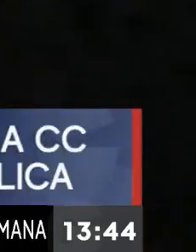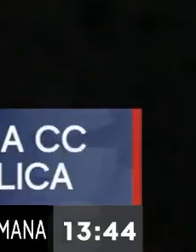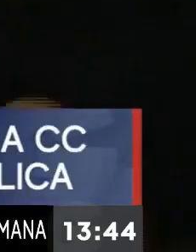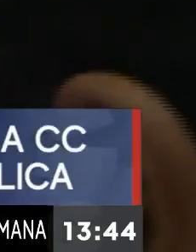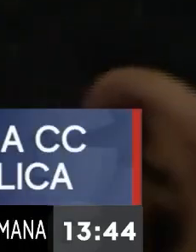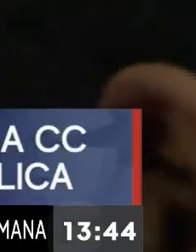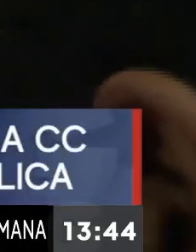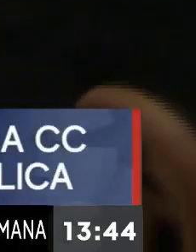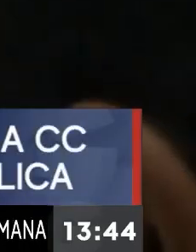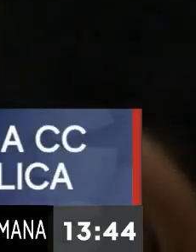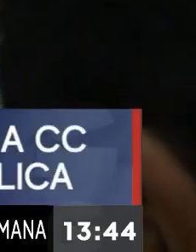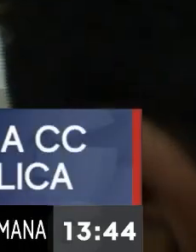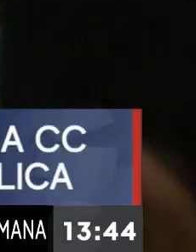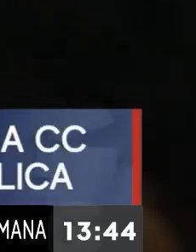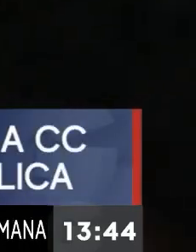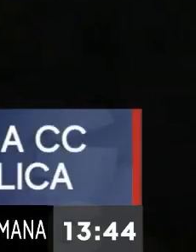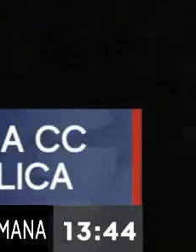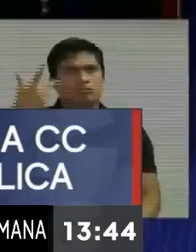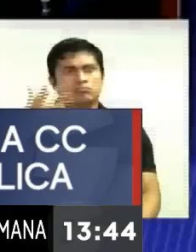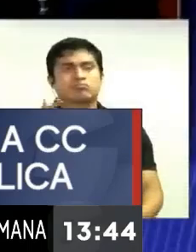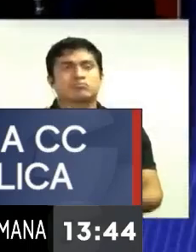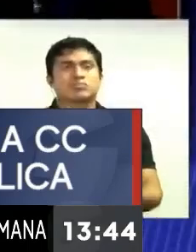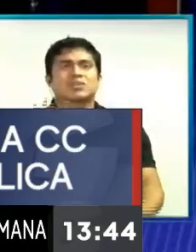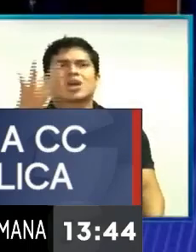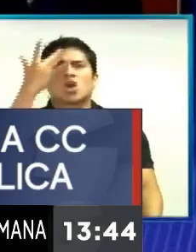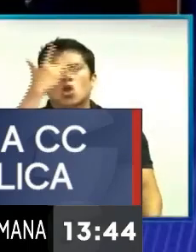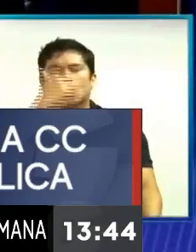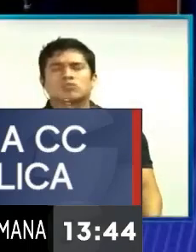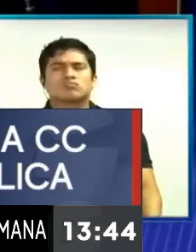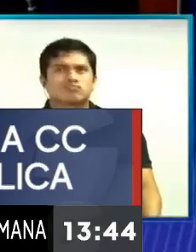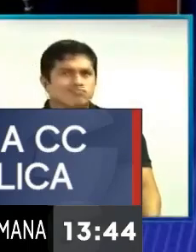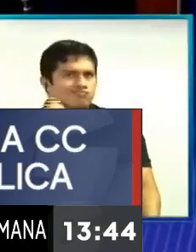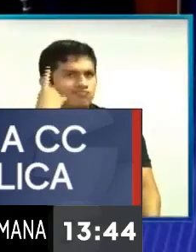de Totonicapán. Veamos un poco de las imágenes.